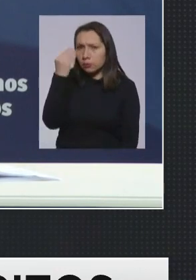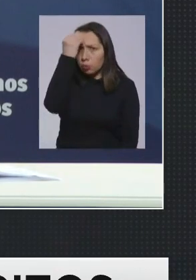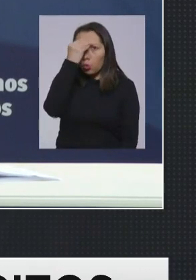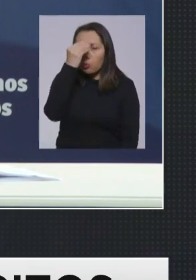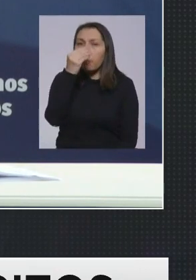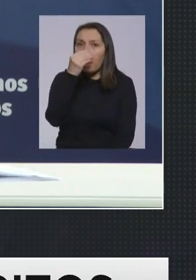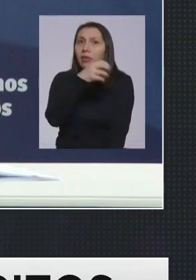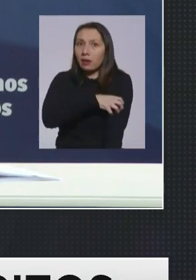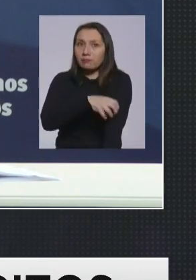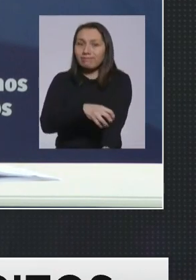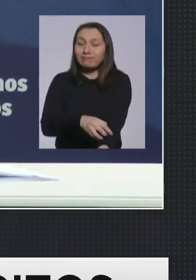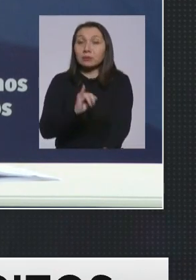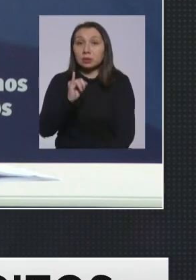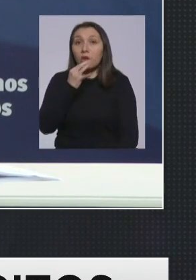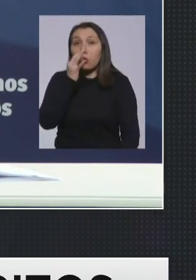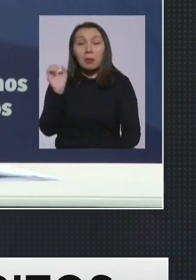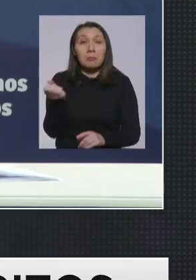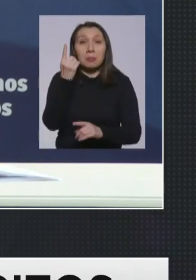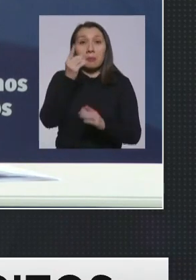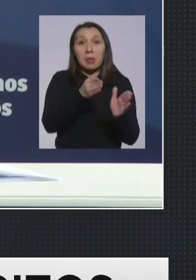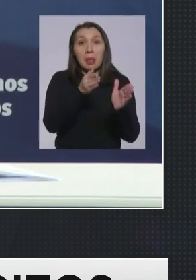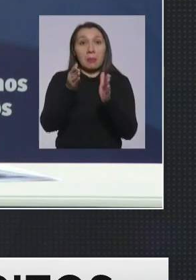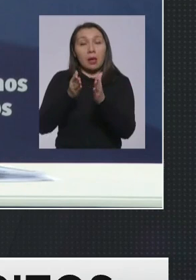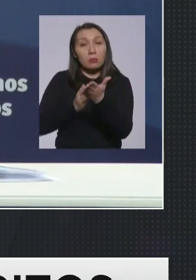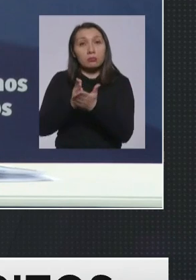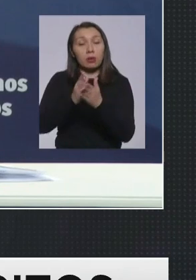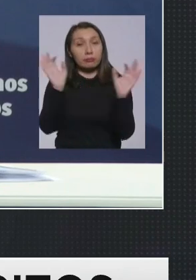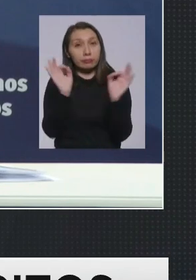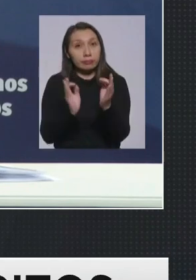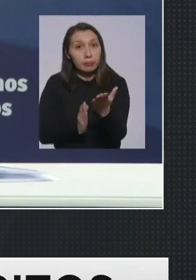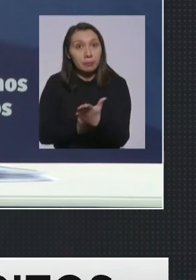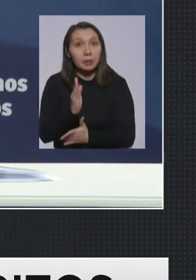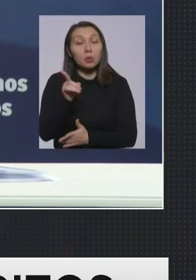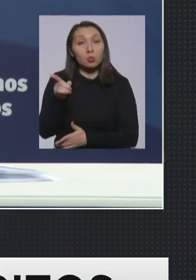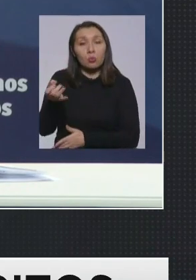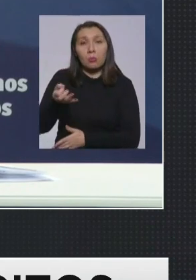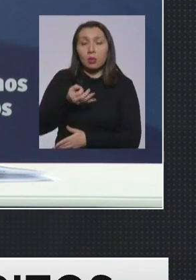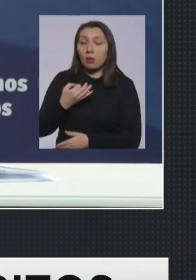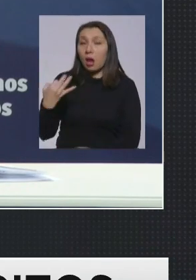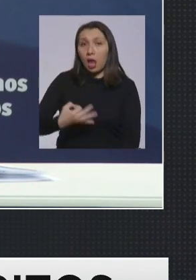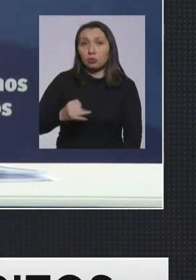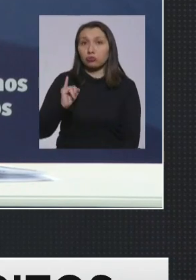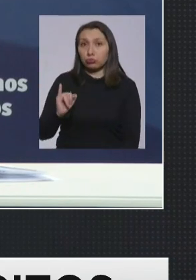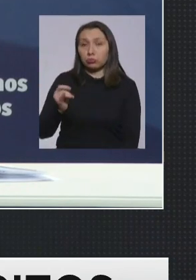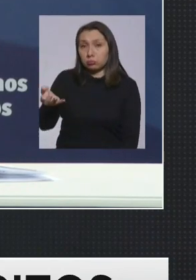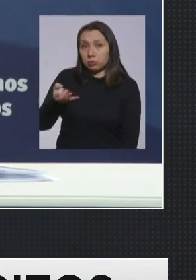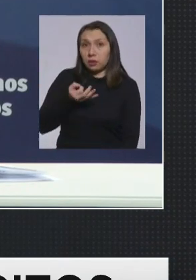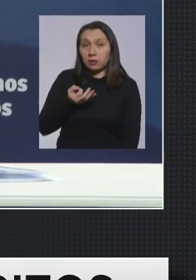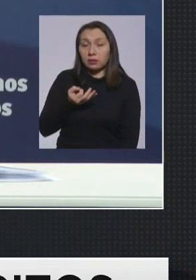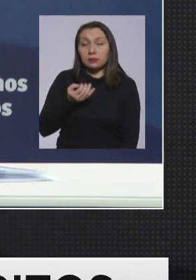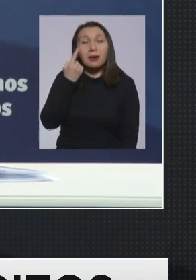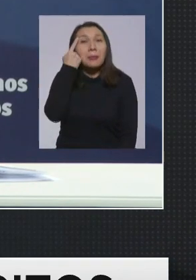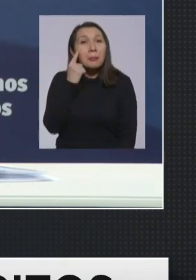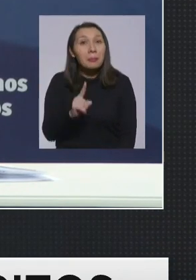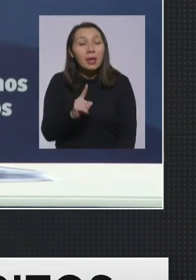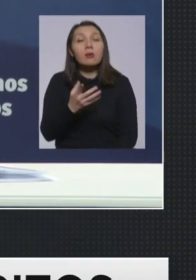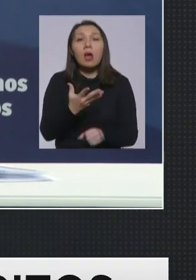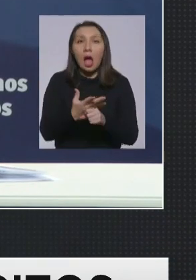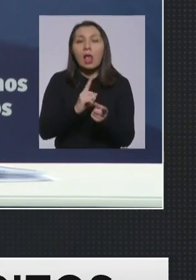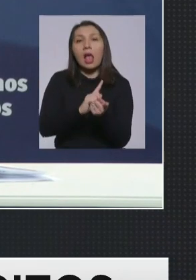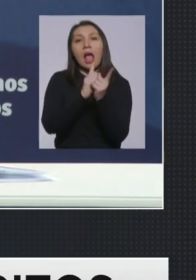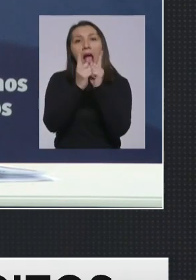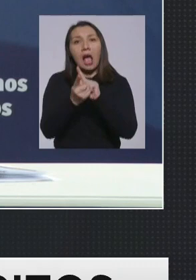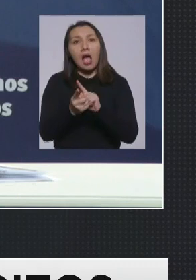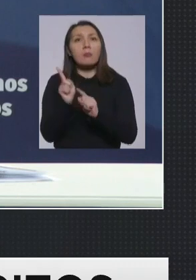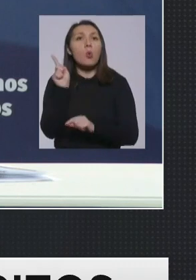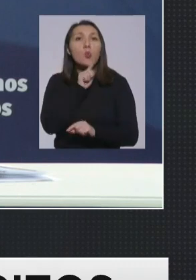regiones y lo dije en la primera parte de la intervención y usted tiene toda la razón pero han habido cambios en